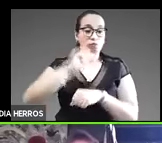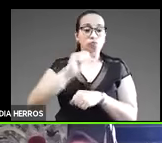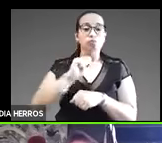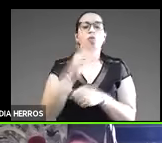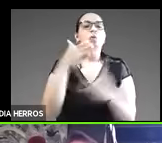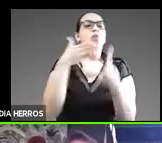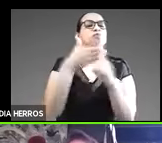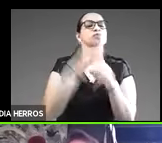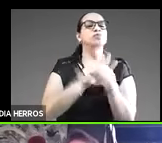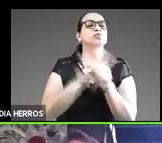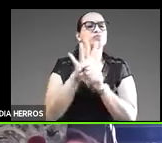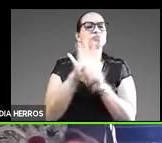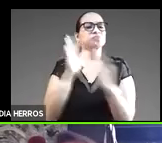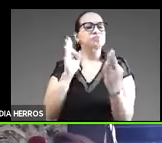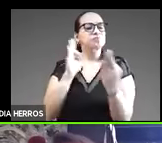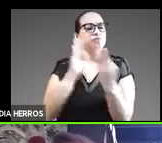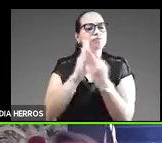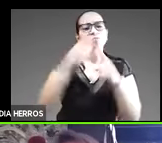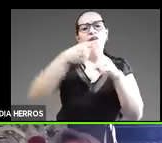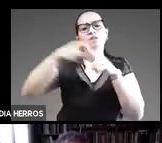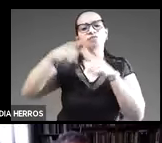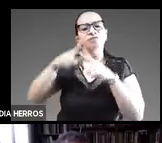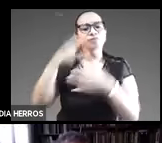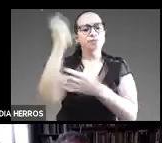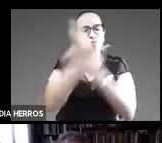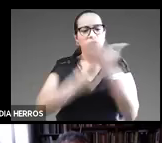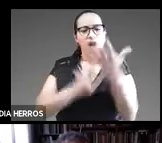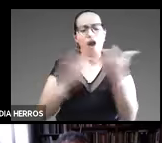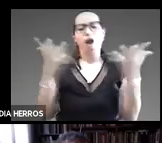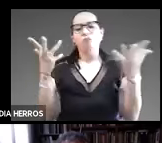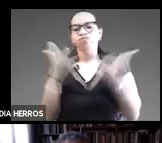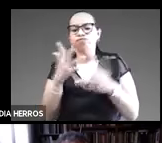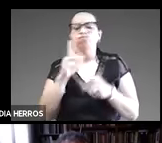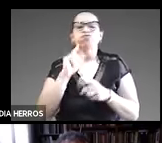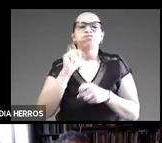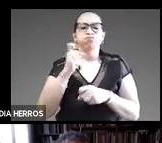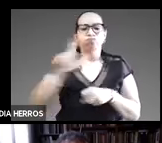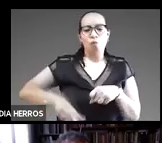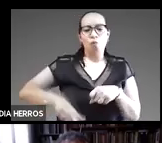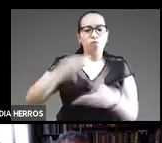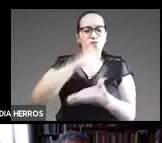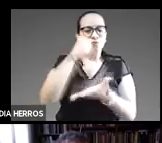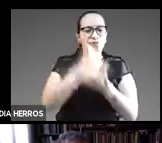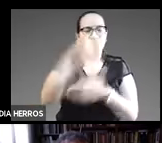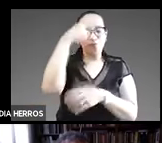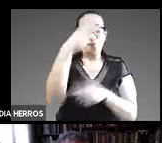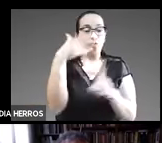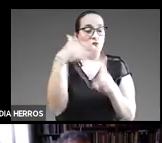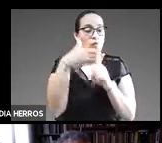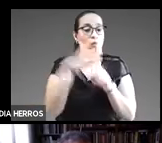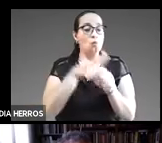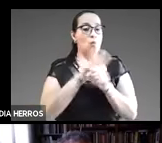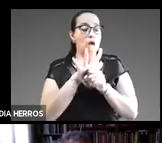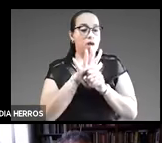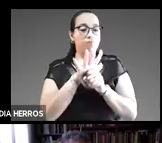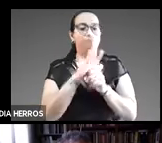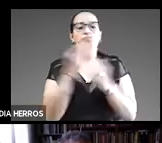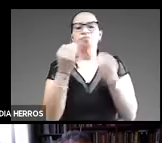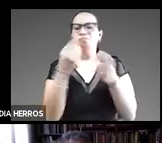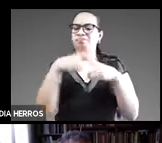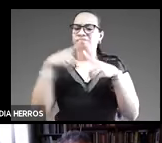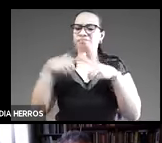objetivo acercarnos a varios programas y acciones del gobierno de la Ciudad de México que están enfocados, entre otras muchas